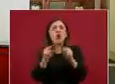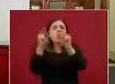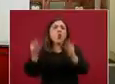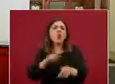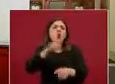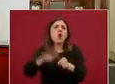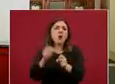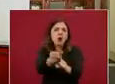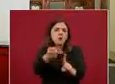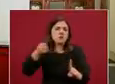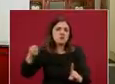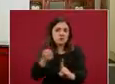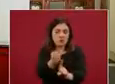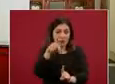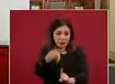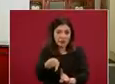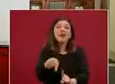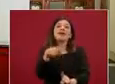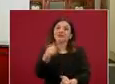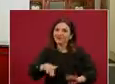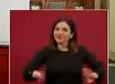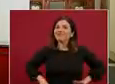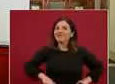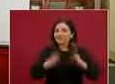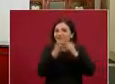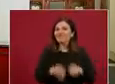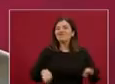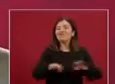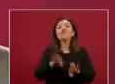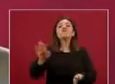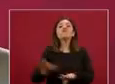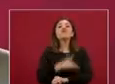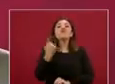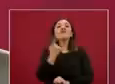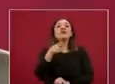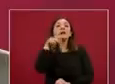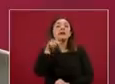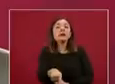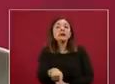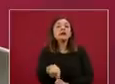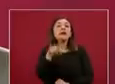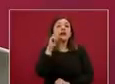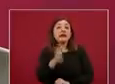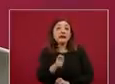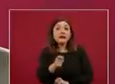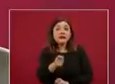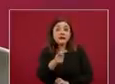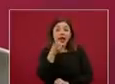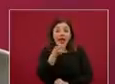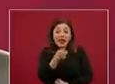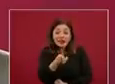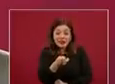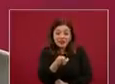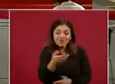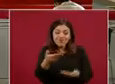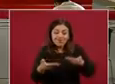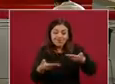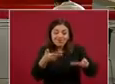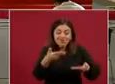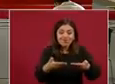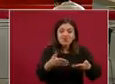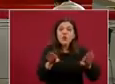refrigeración convencional. Y esto es un atributo muy importante porque de esto depende también